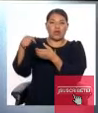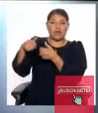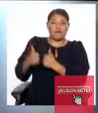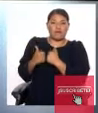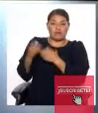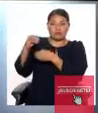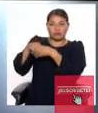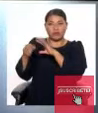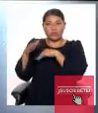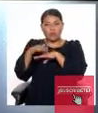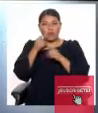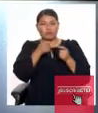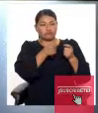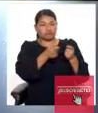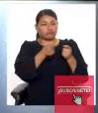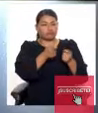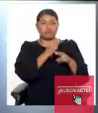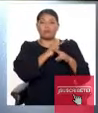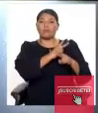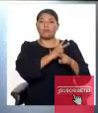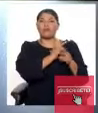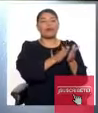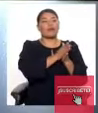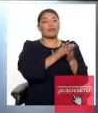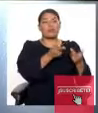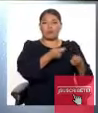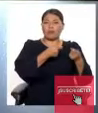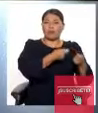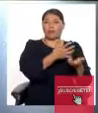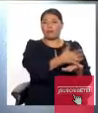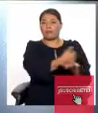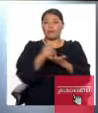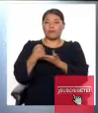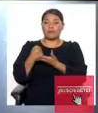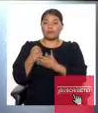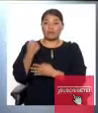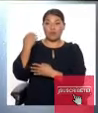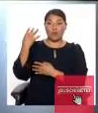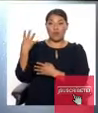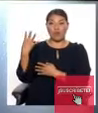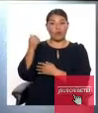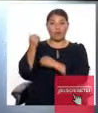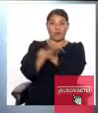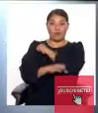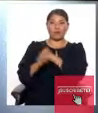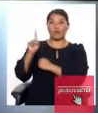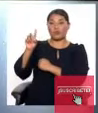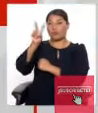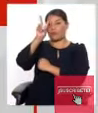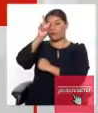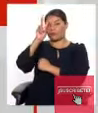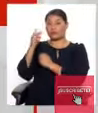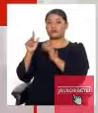ofrecerles onerosos préstamos. Todos sus integrantes, entre ellos cuatro extranjeros y un peruano, fueron detenidos.